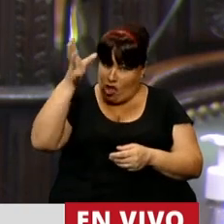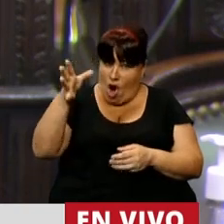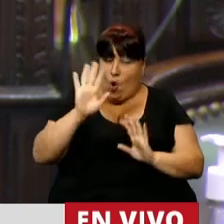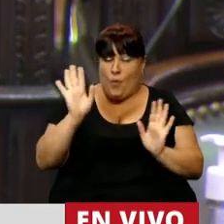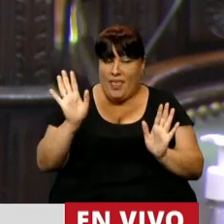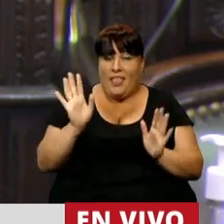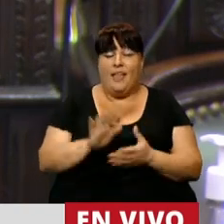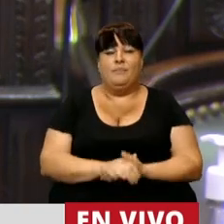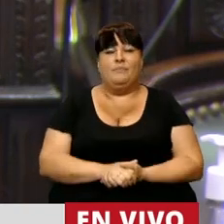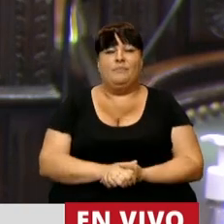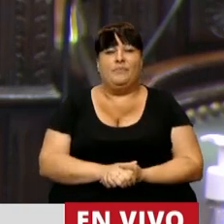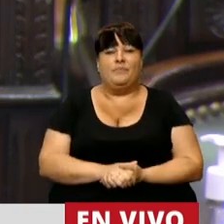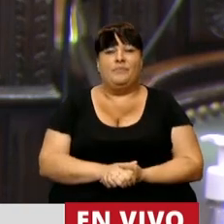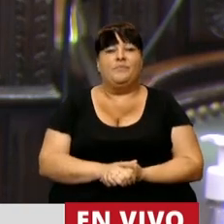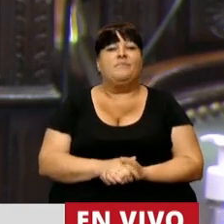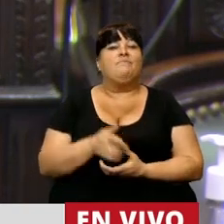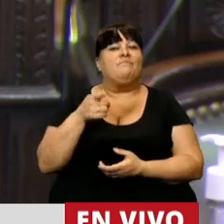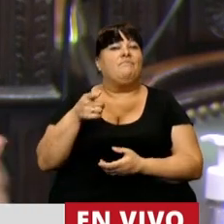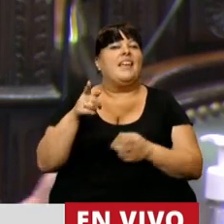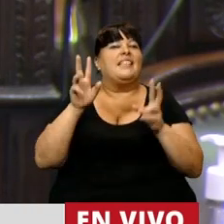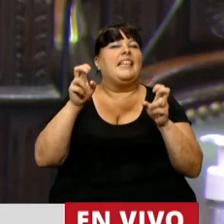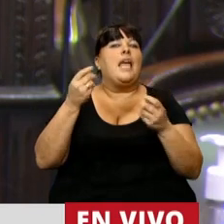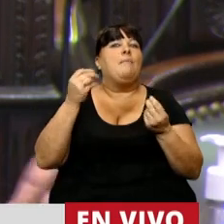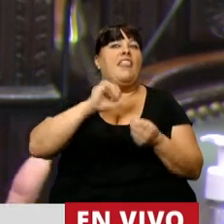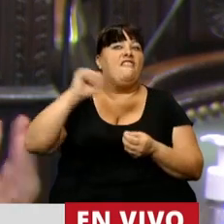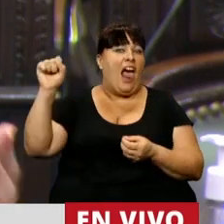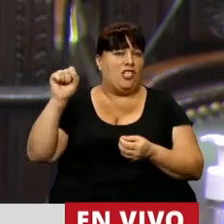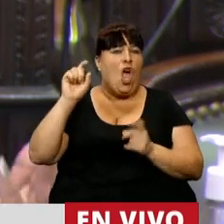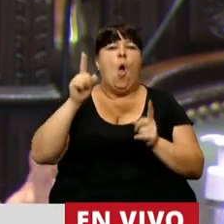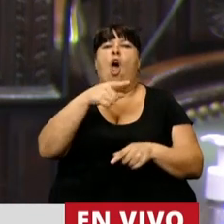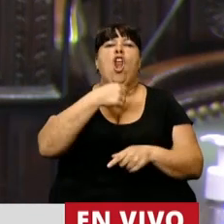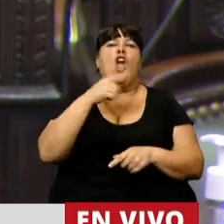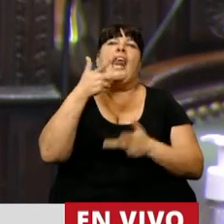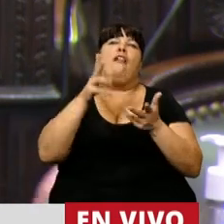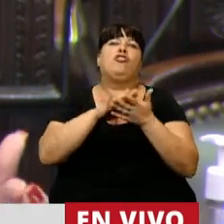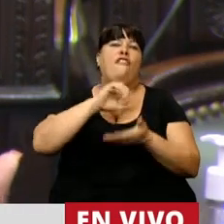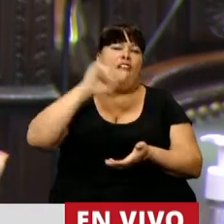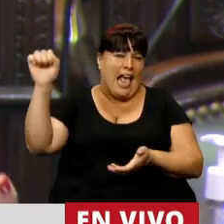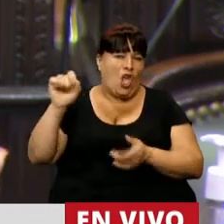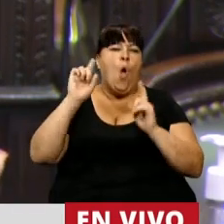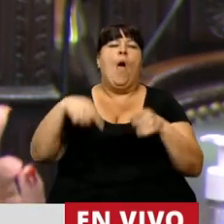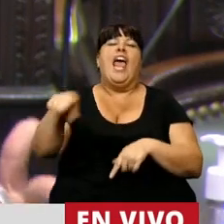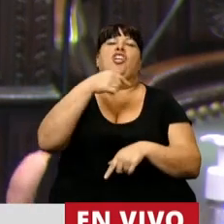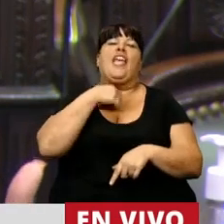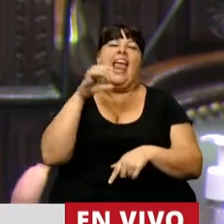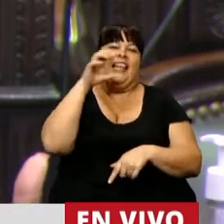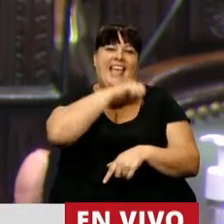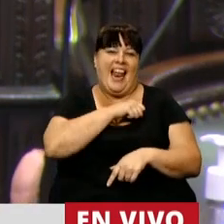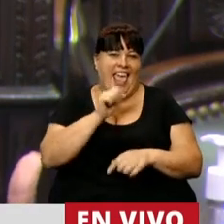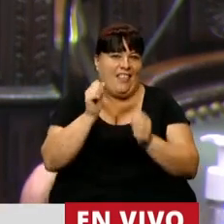nada más y nada menos, de esta cuestión de la inflación, que por más que no la quieran nombrar, que por más que quieran